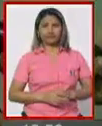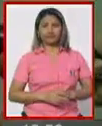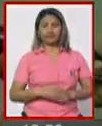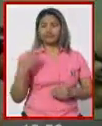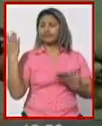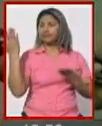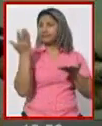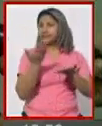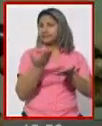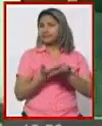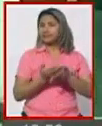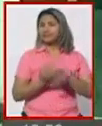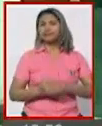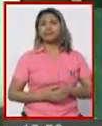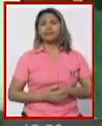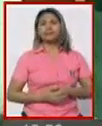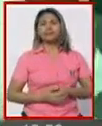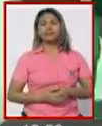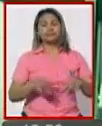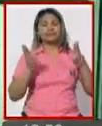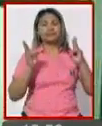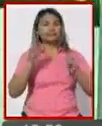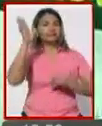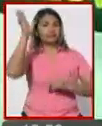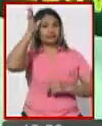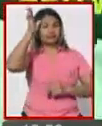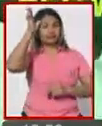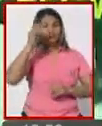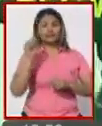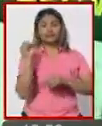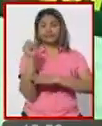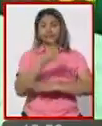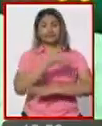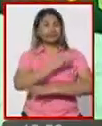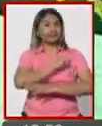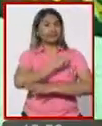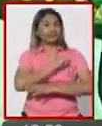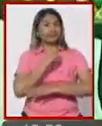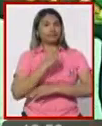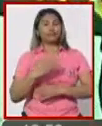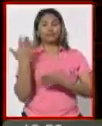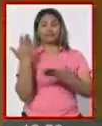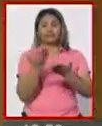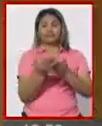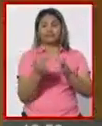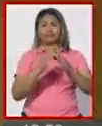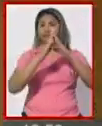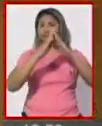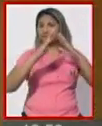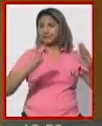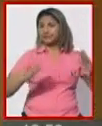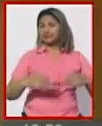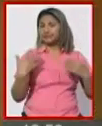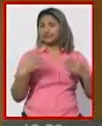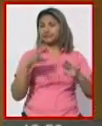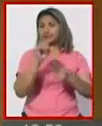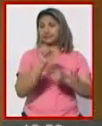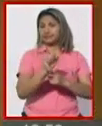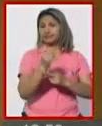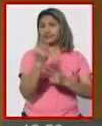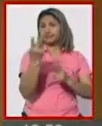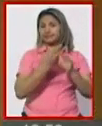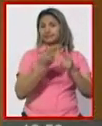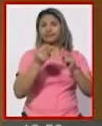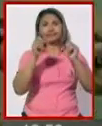ya fue que pasó las cosas. Inmediatamente el padre de la menor dio parte a la policía, y llegaron hasta el domicilio y lograron arrestar a